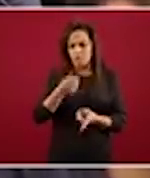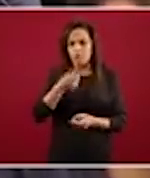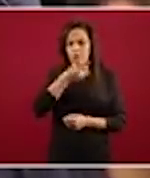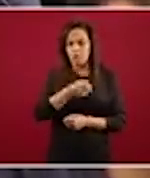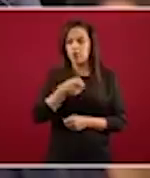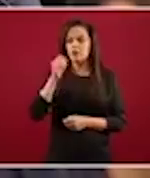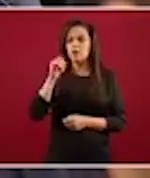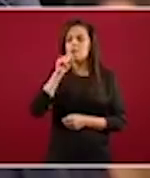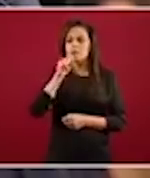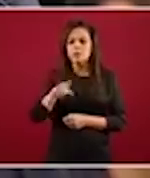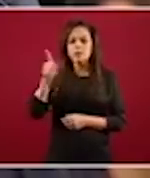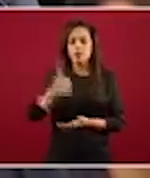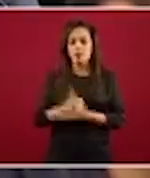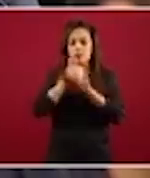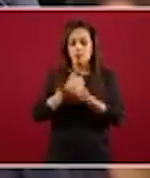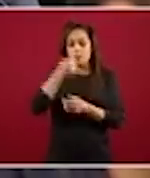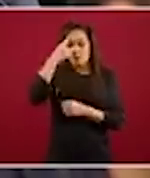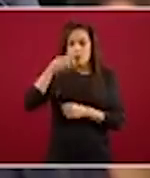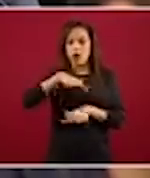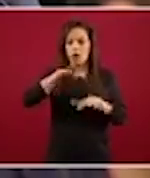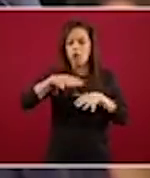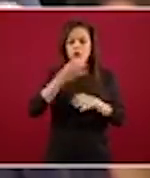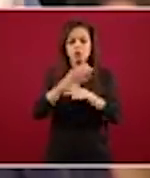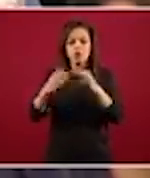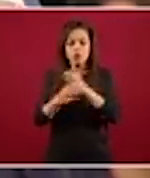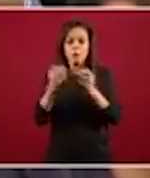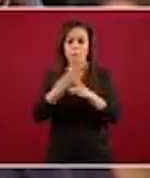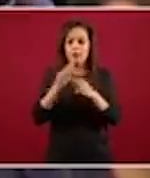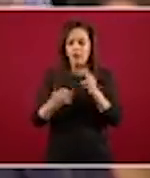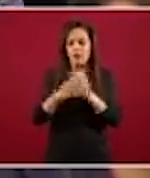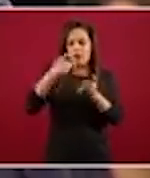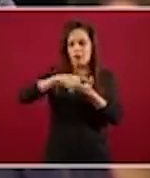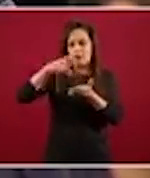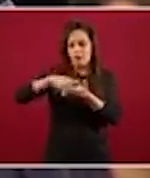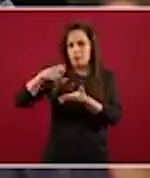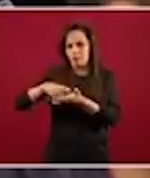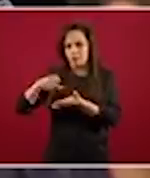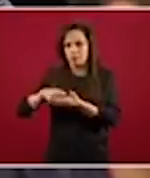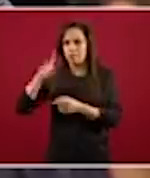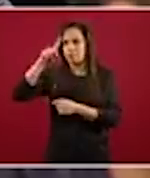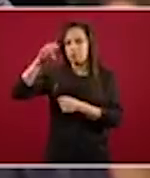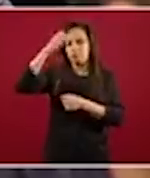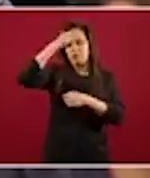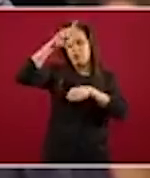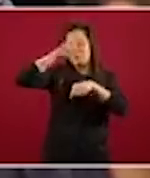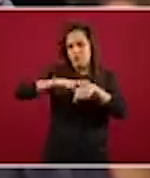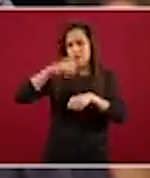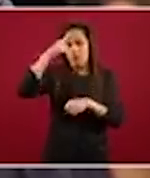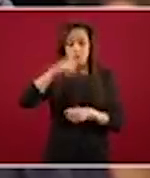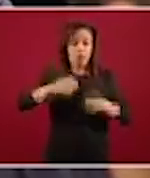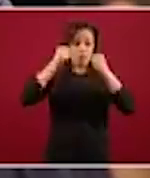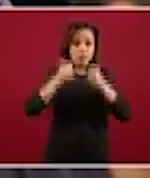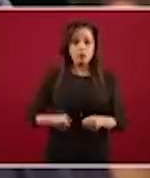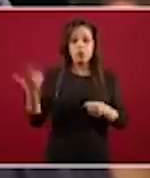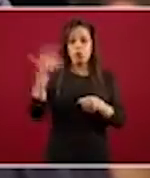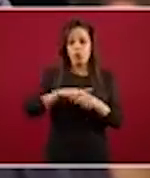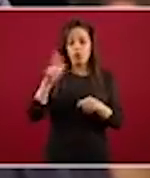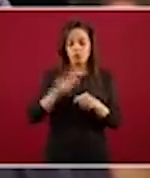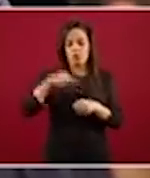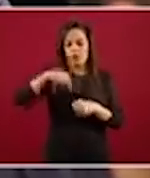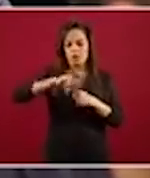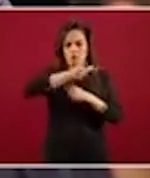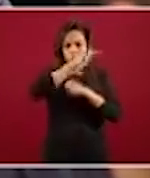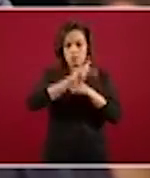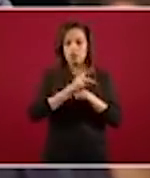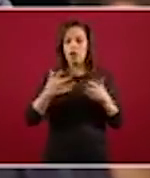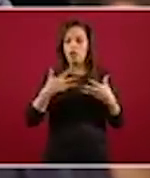de insumos en el extranjero para poder garantizar que todos los hospitales en el país puedan tener los insumos para